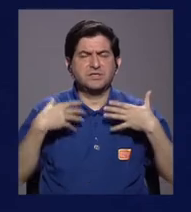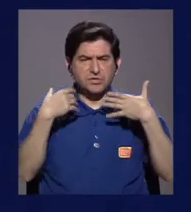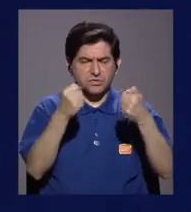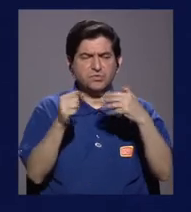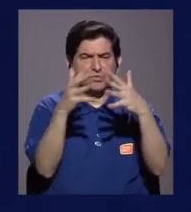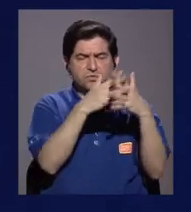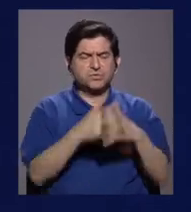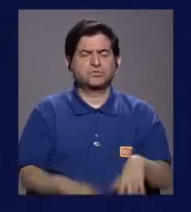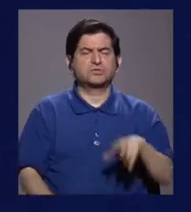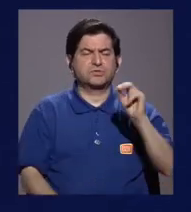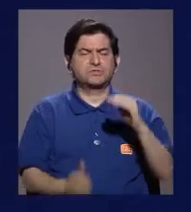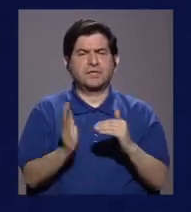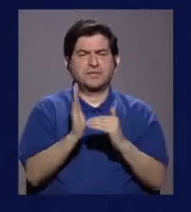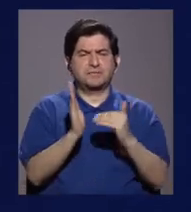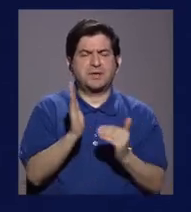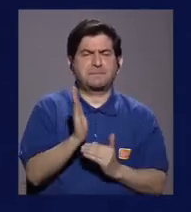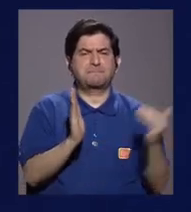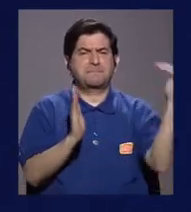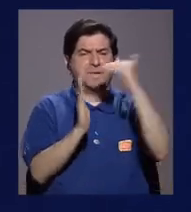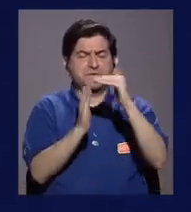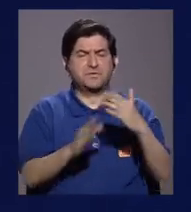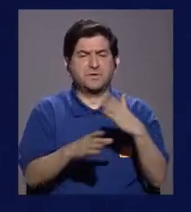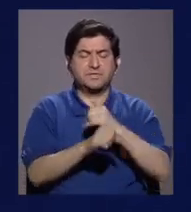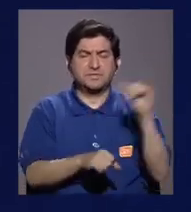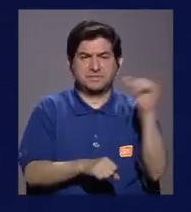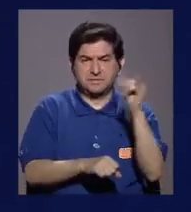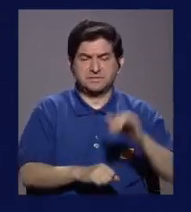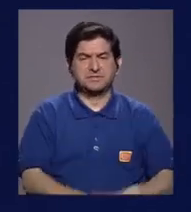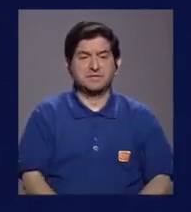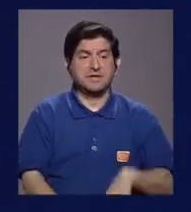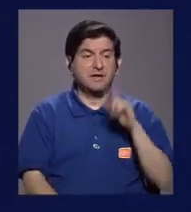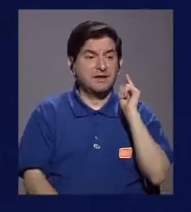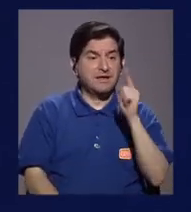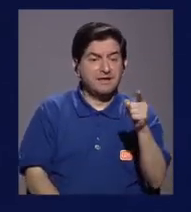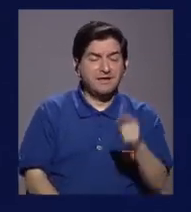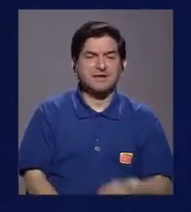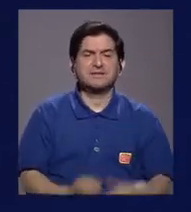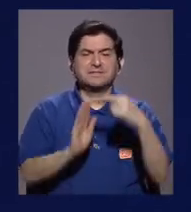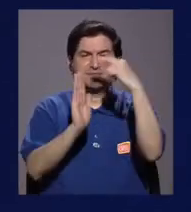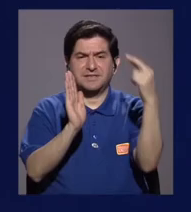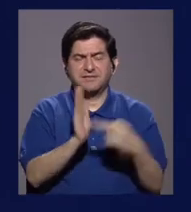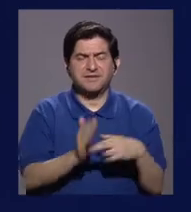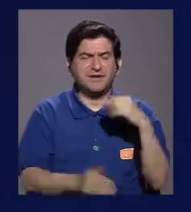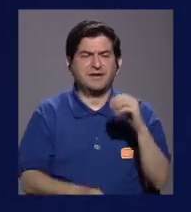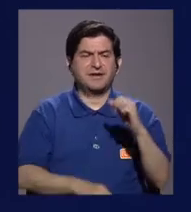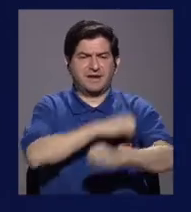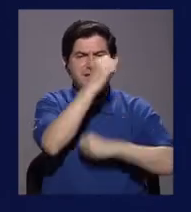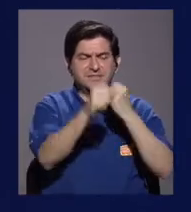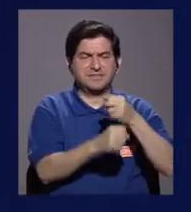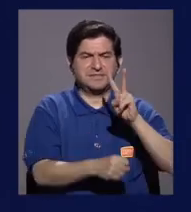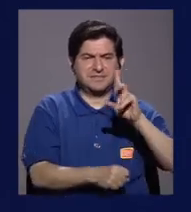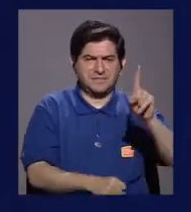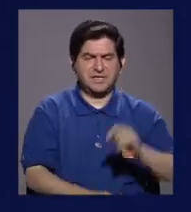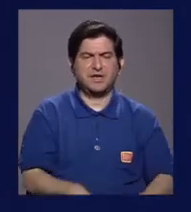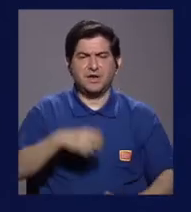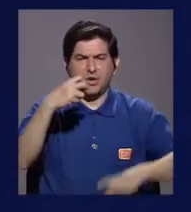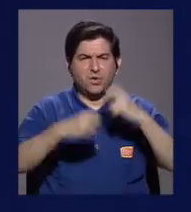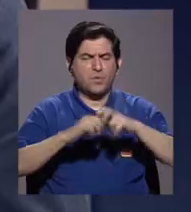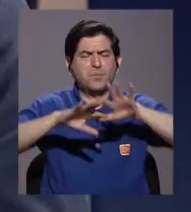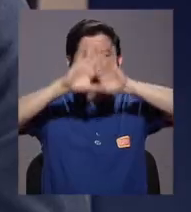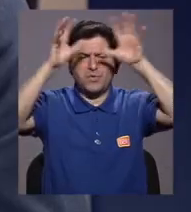escalables y la mejor manera de hacerlo es a través de modelos matemáticos y los beneficios para la sociedad pueden ser inmensos